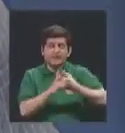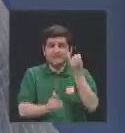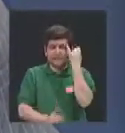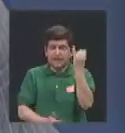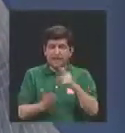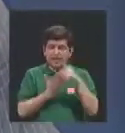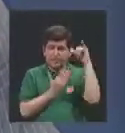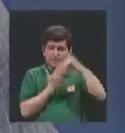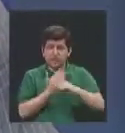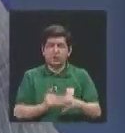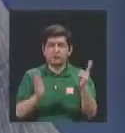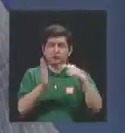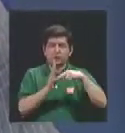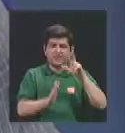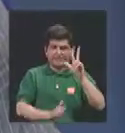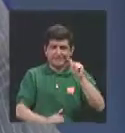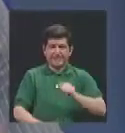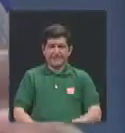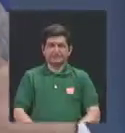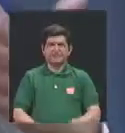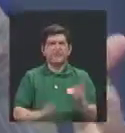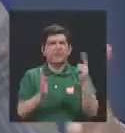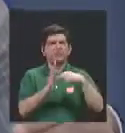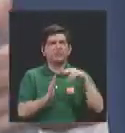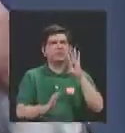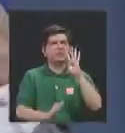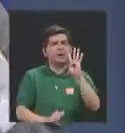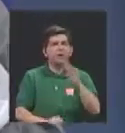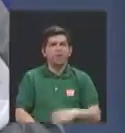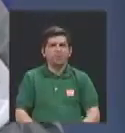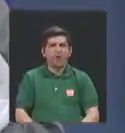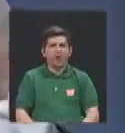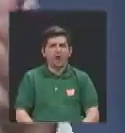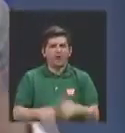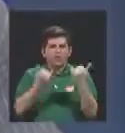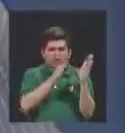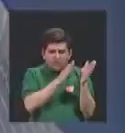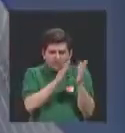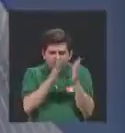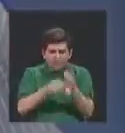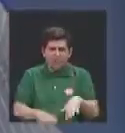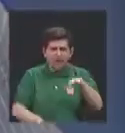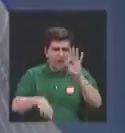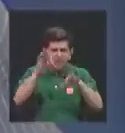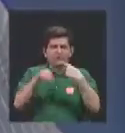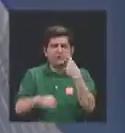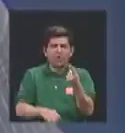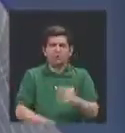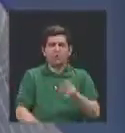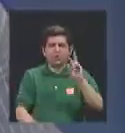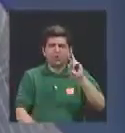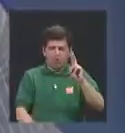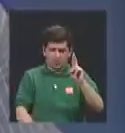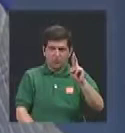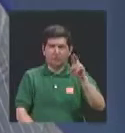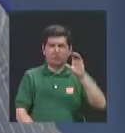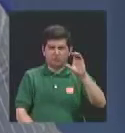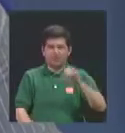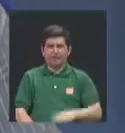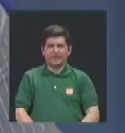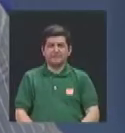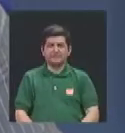Iniciamos la idea de este proyecto en el 2003. 2004 se fue planeando los castings, como dijo Rocío, estuvimos aquí en el